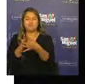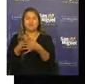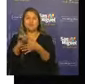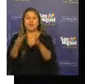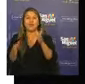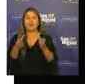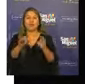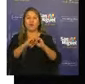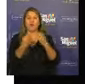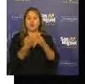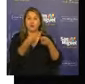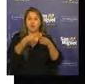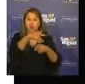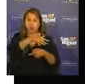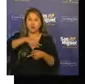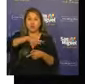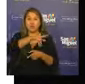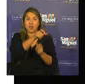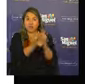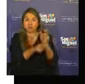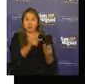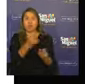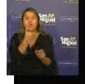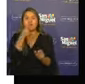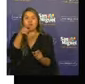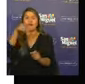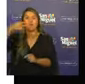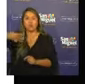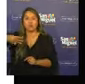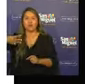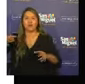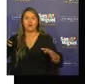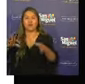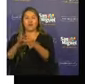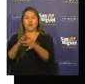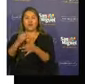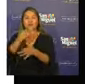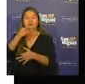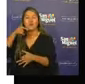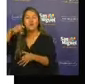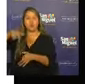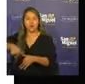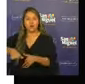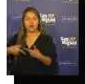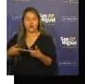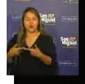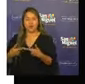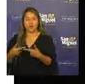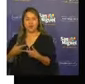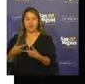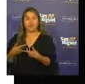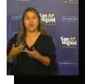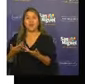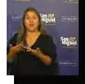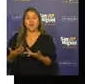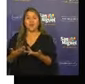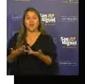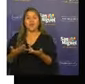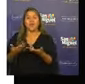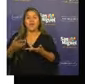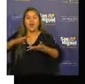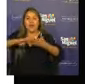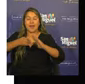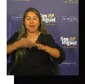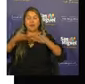entre las organizaciones sociales, entre el municipio, y cómo hoy día le hacemos entender a la